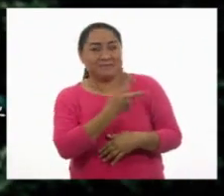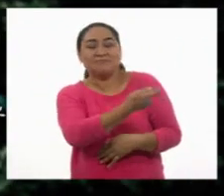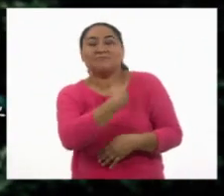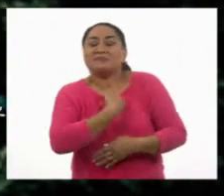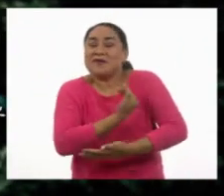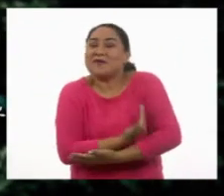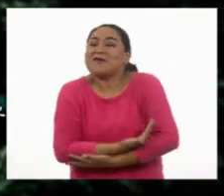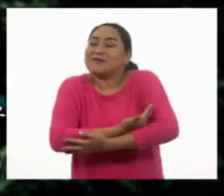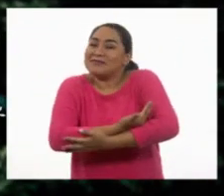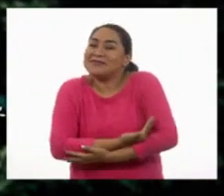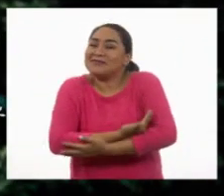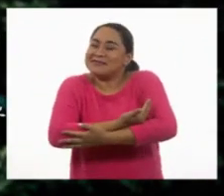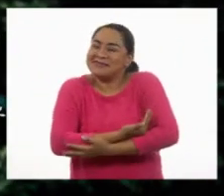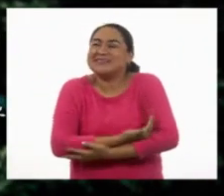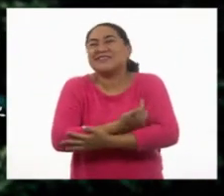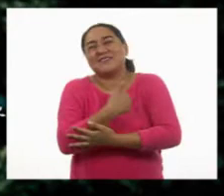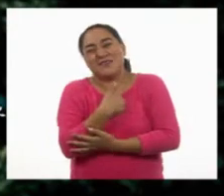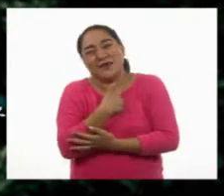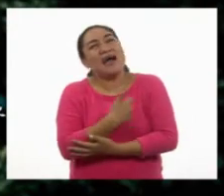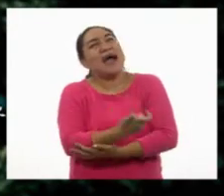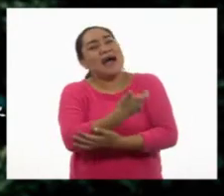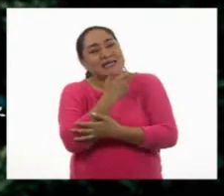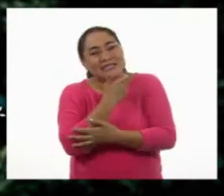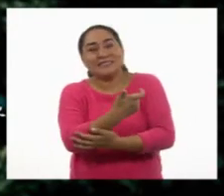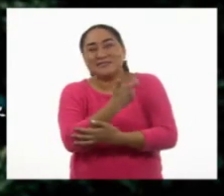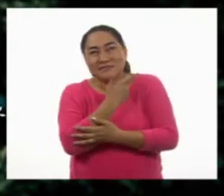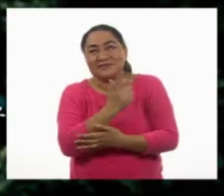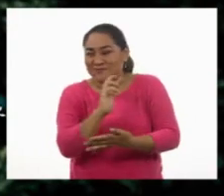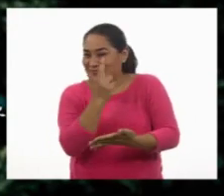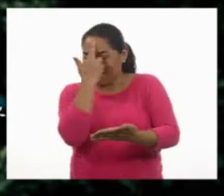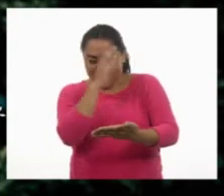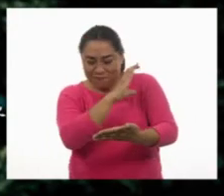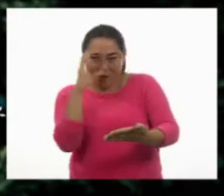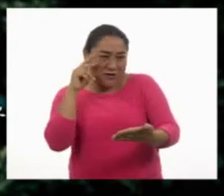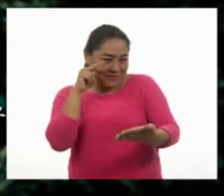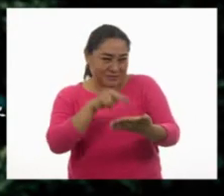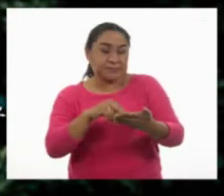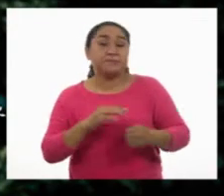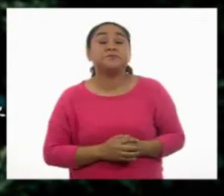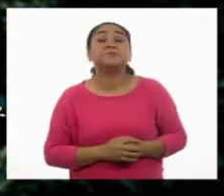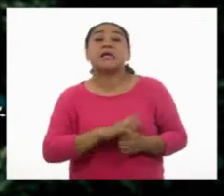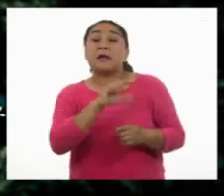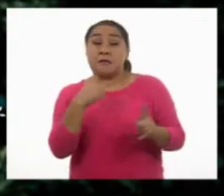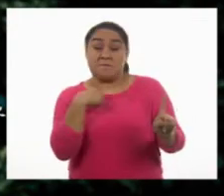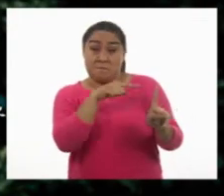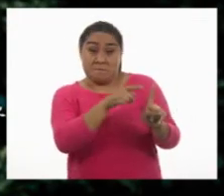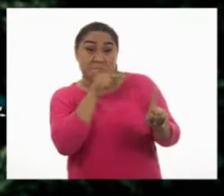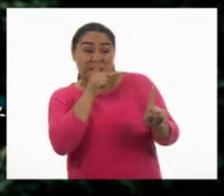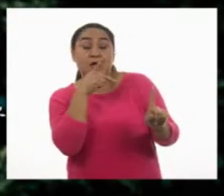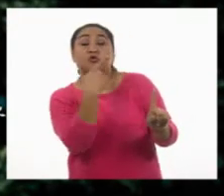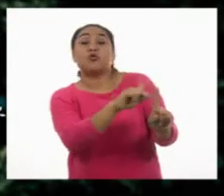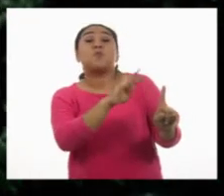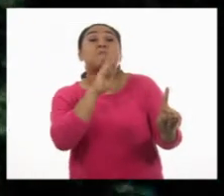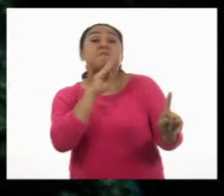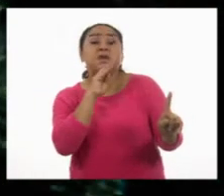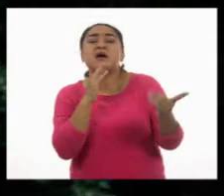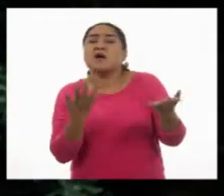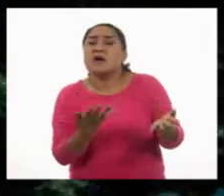cargándome y yo sonriendo muchísimo. La mamá de mi papá se